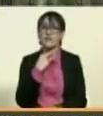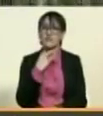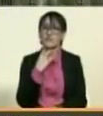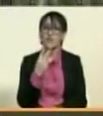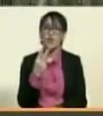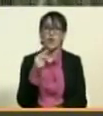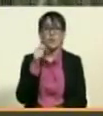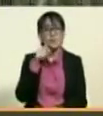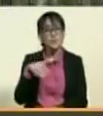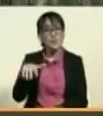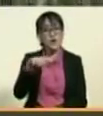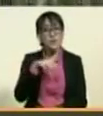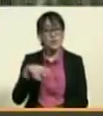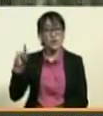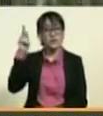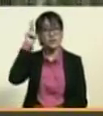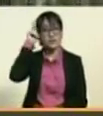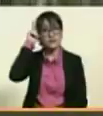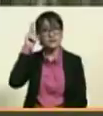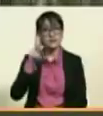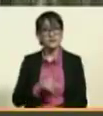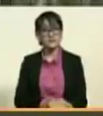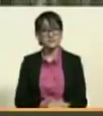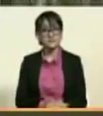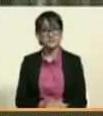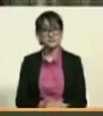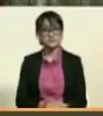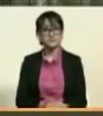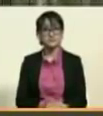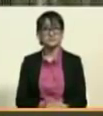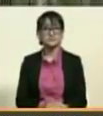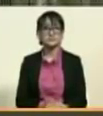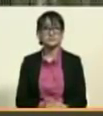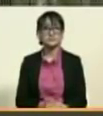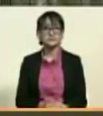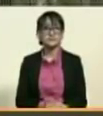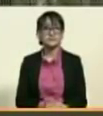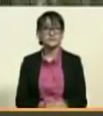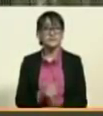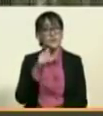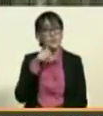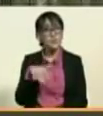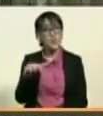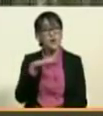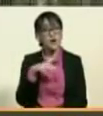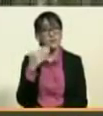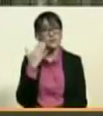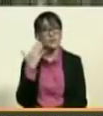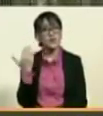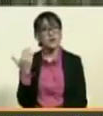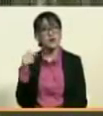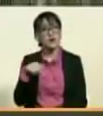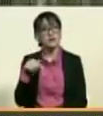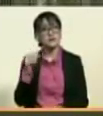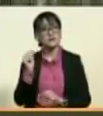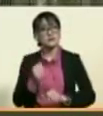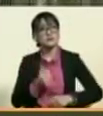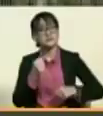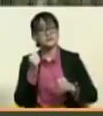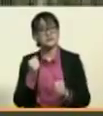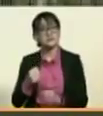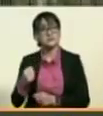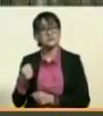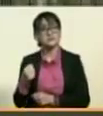pueblos indígenas, de nuestros pueblos, que aquí en el delta del Amacuro, en el delta del